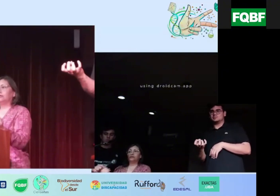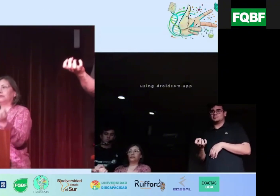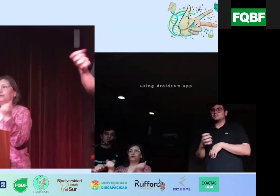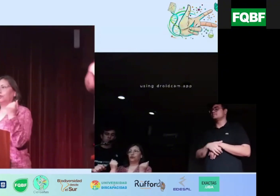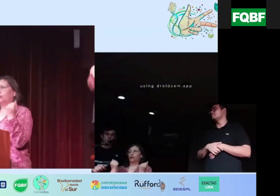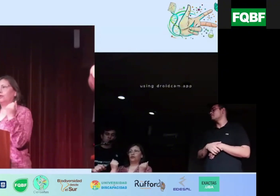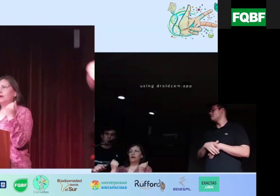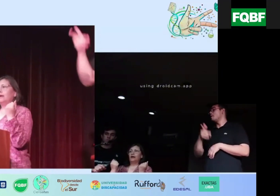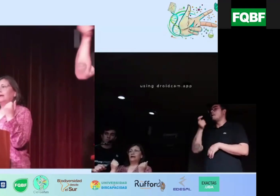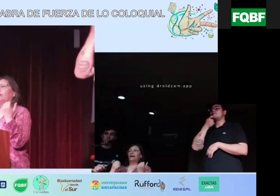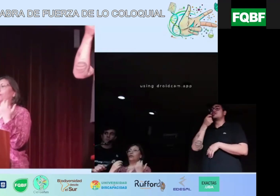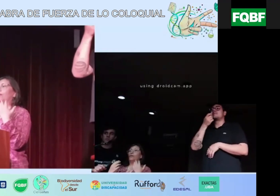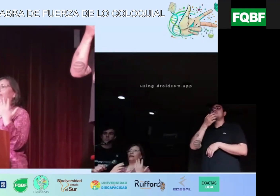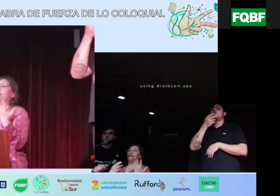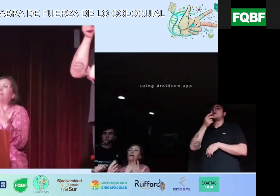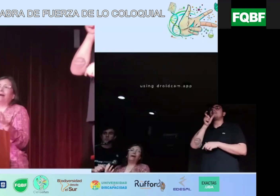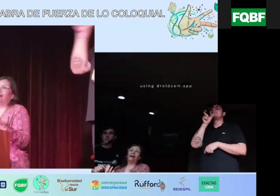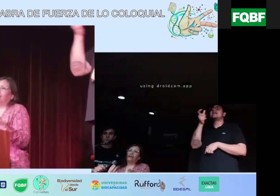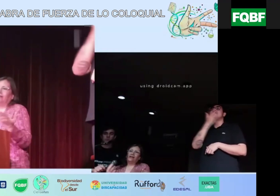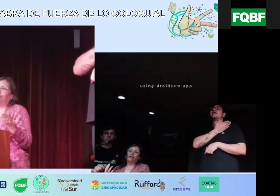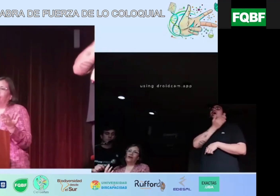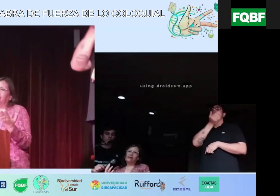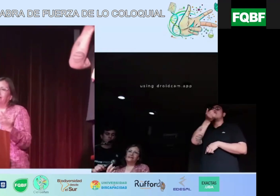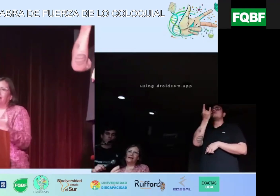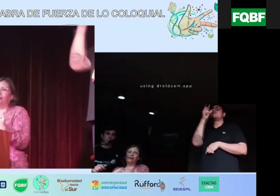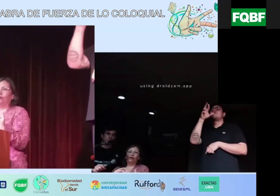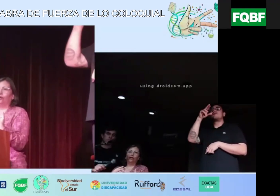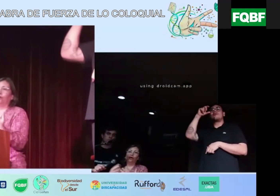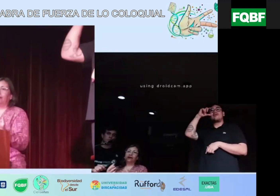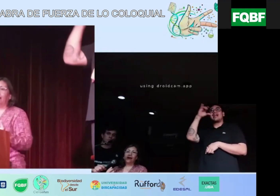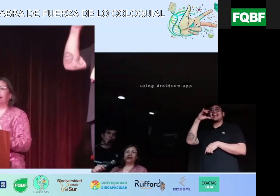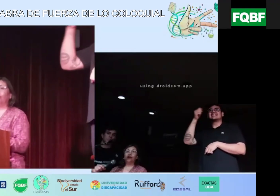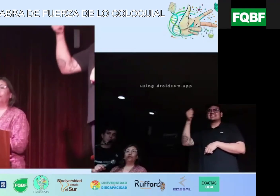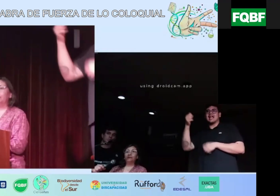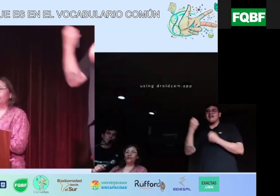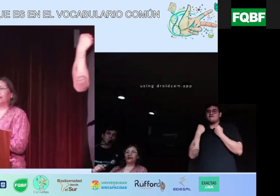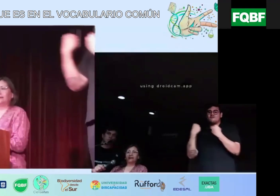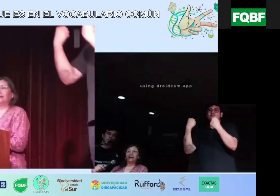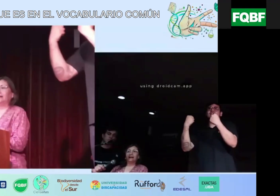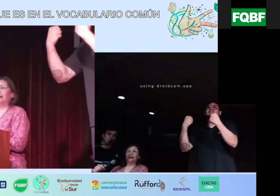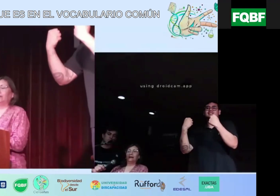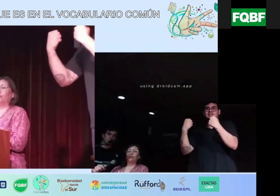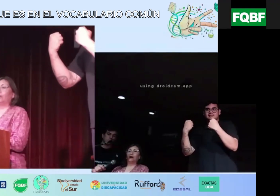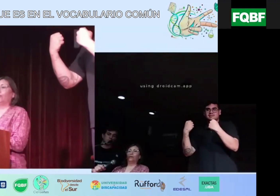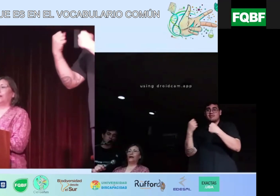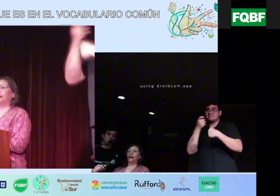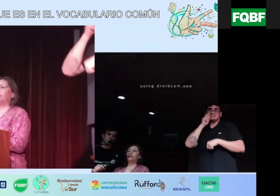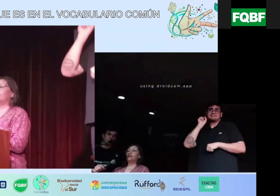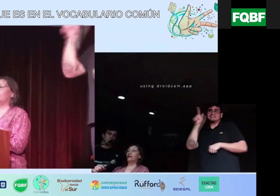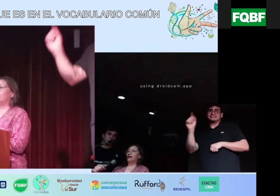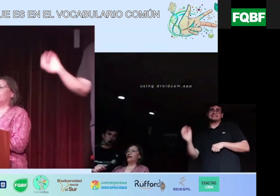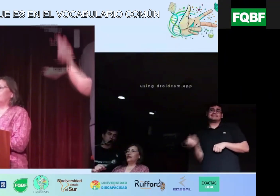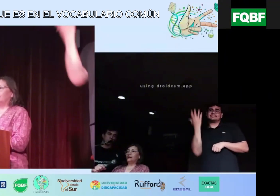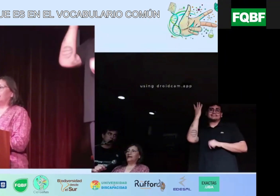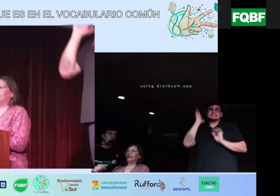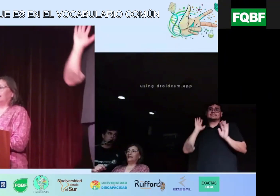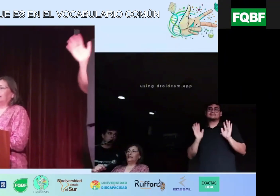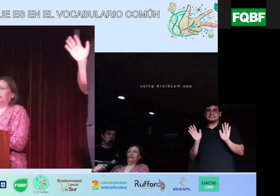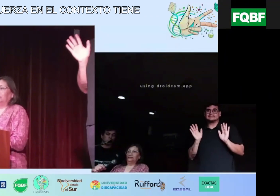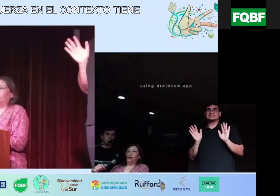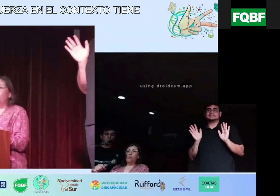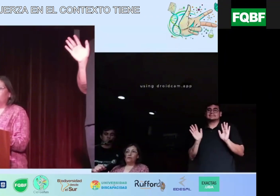chicos surgió como la misma palabra de fuerza de lo coloquial, que es lo mismo que en el vocabulario